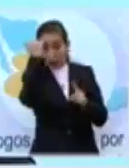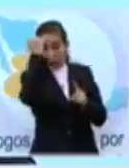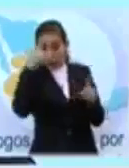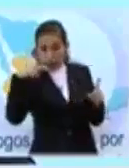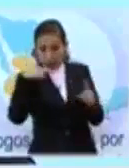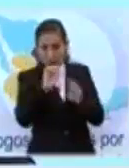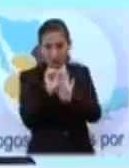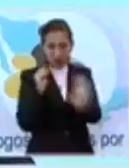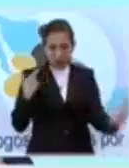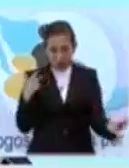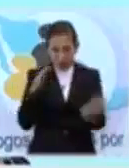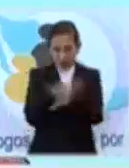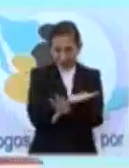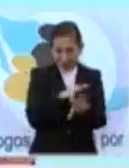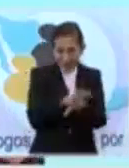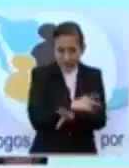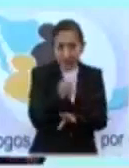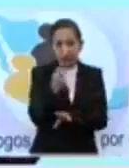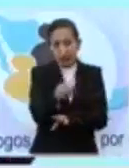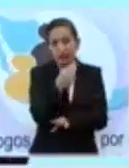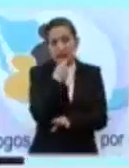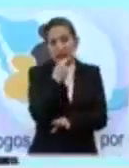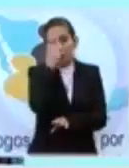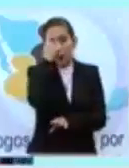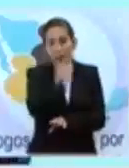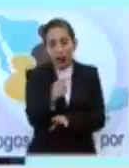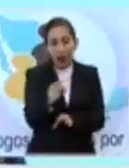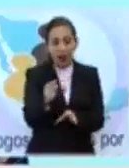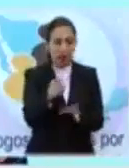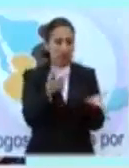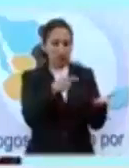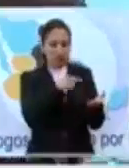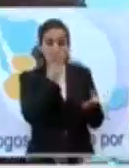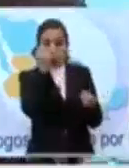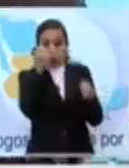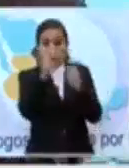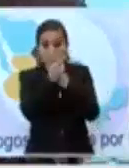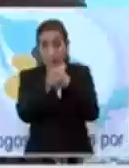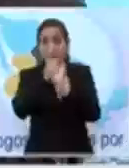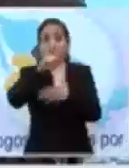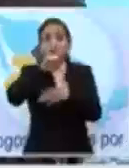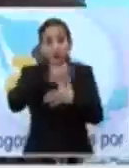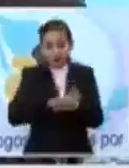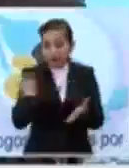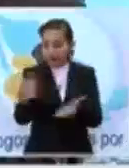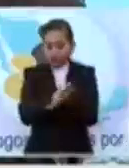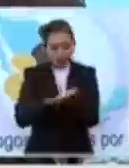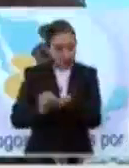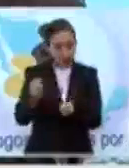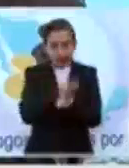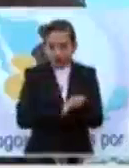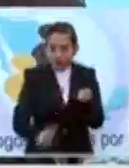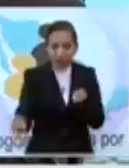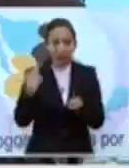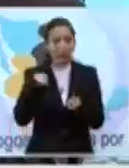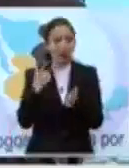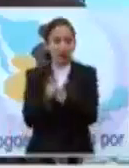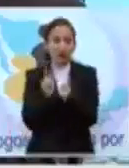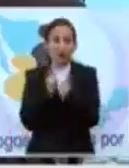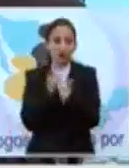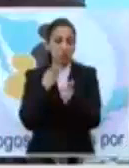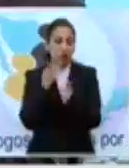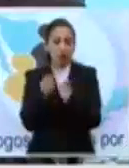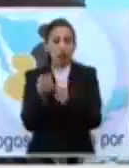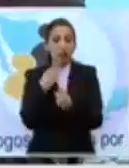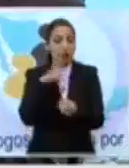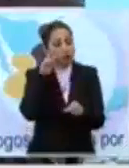comentaba hace un momento implicó desmantelar, incluso en muchos países de América Latina se han desmantelado políticas que hoy han regresado